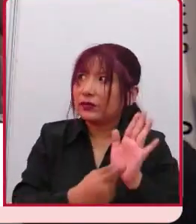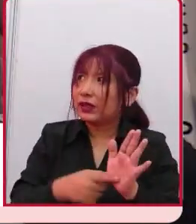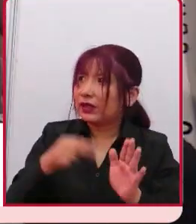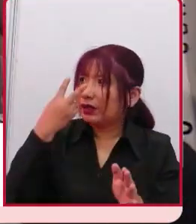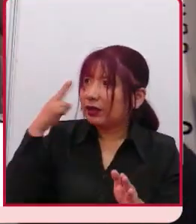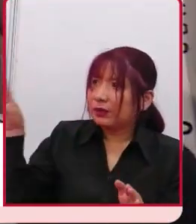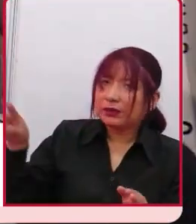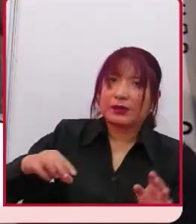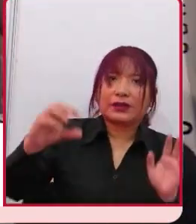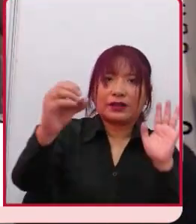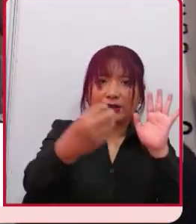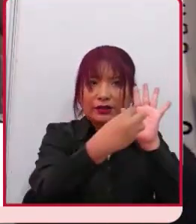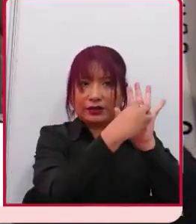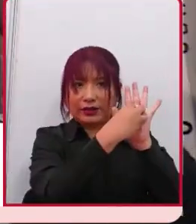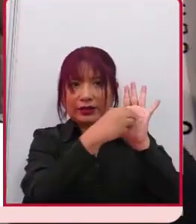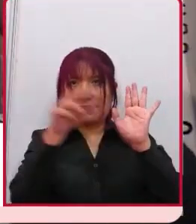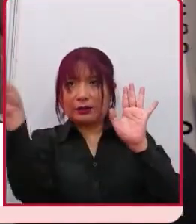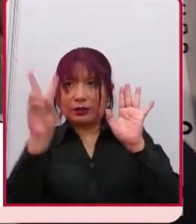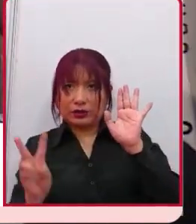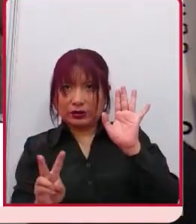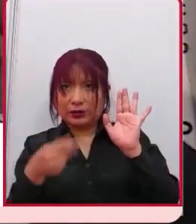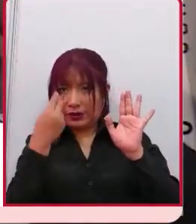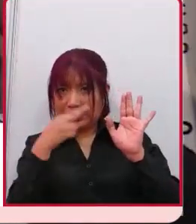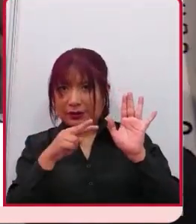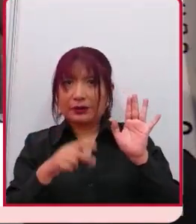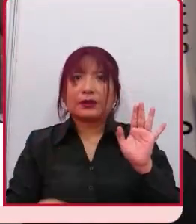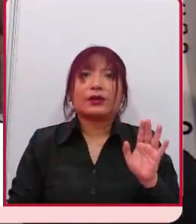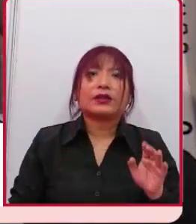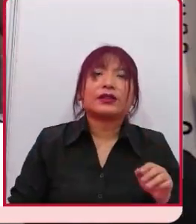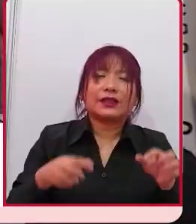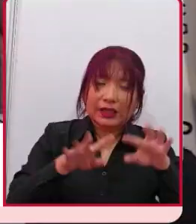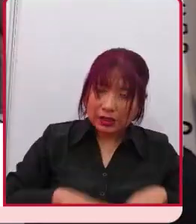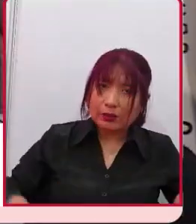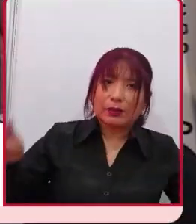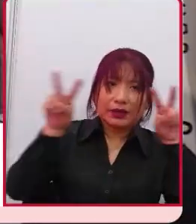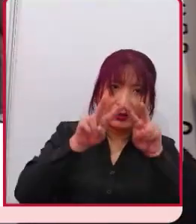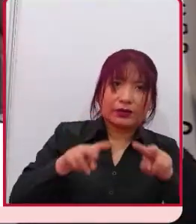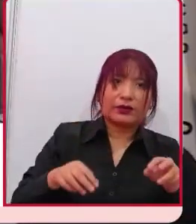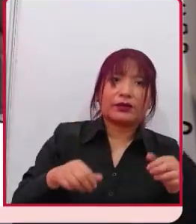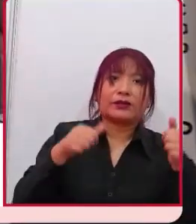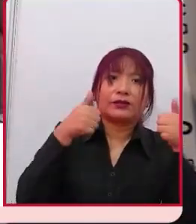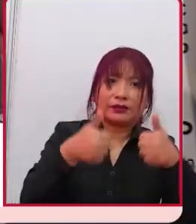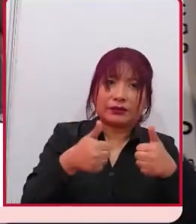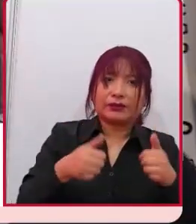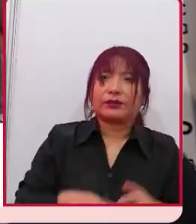que habíamos visto en el Blue Sky, pues sea realmente un valor certero.